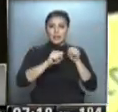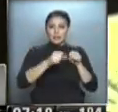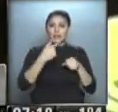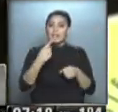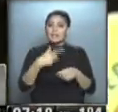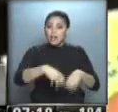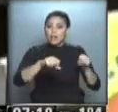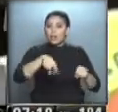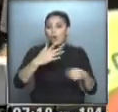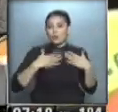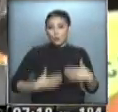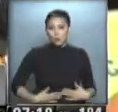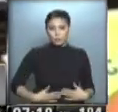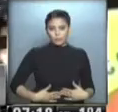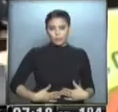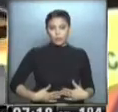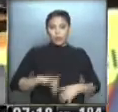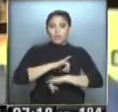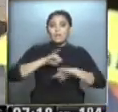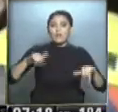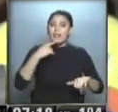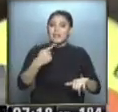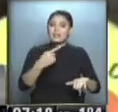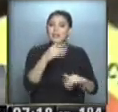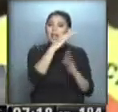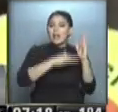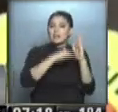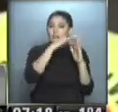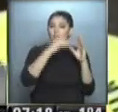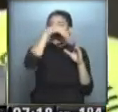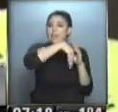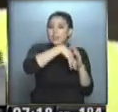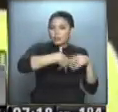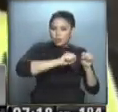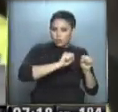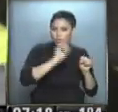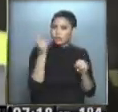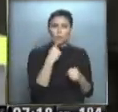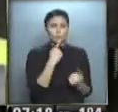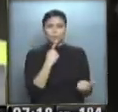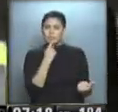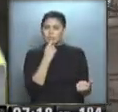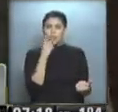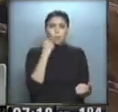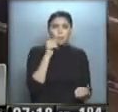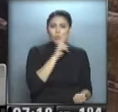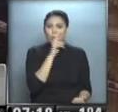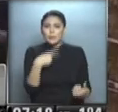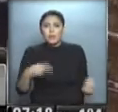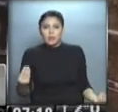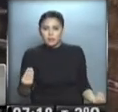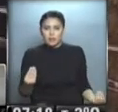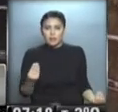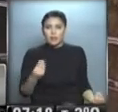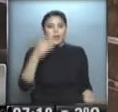de un nuevo cadáver. Las versiones señalaban que fue encontrado en el interior del ascensor. Todos nos preguntábamos si era hombre o mujer.